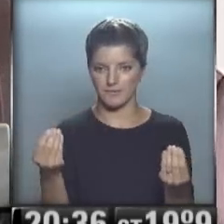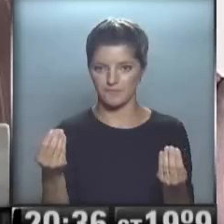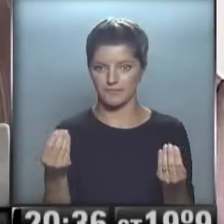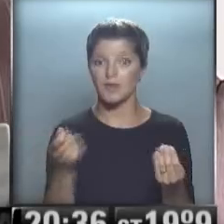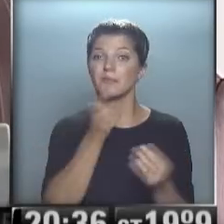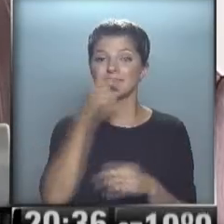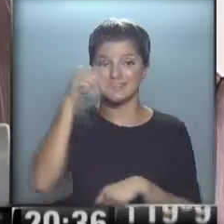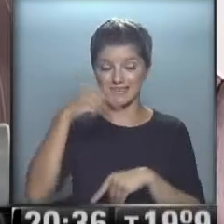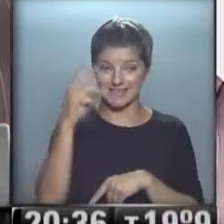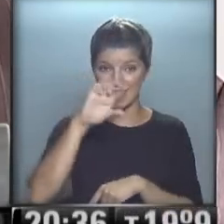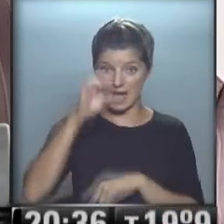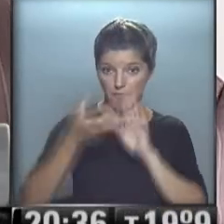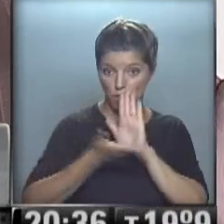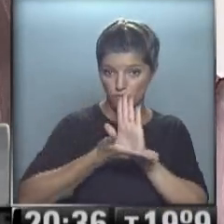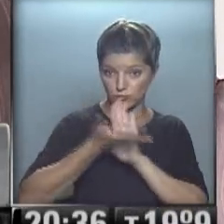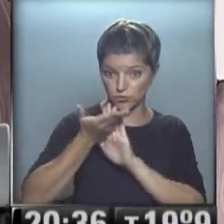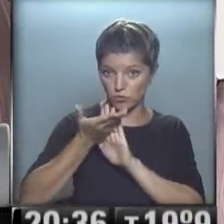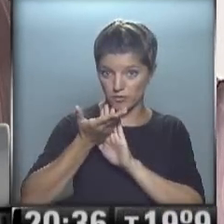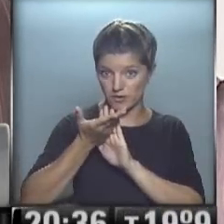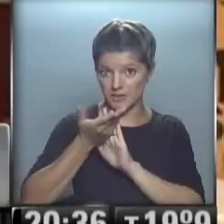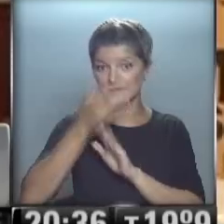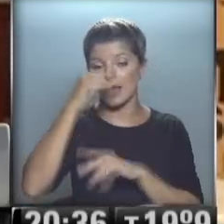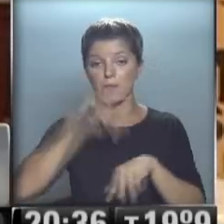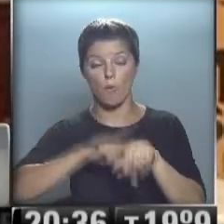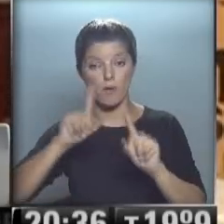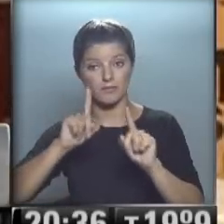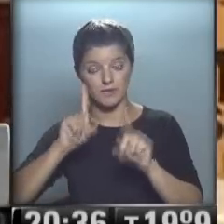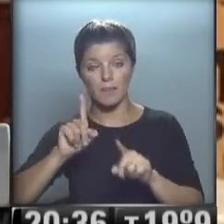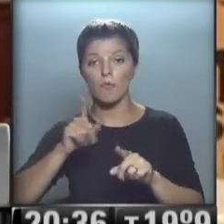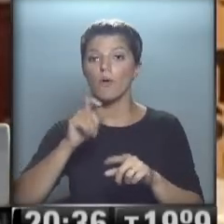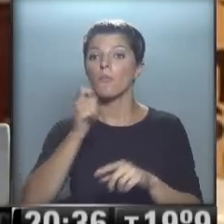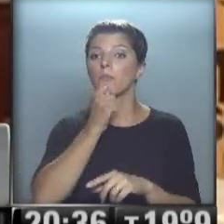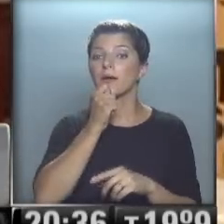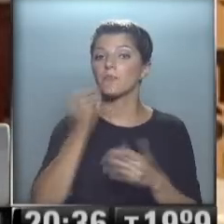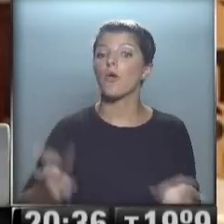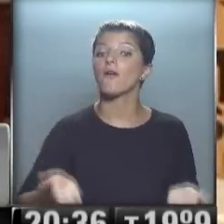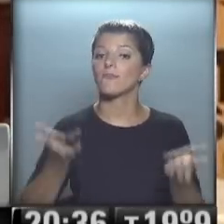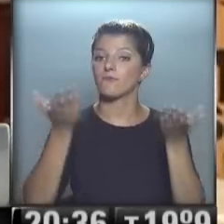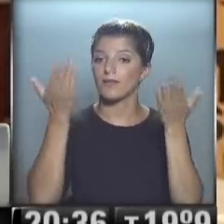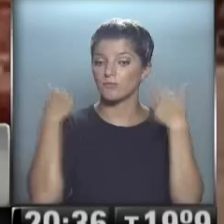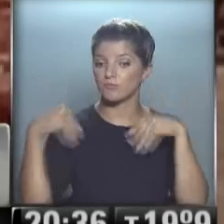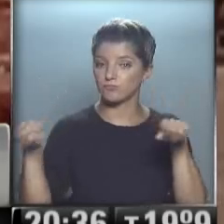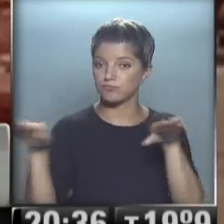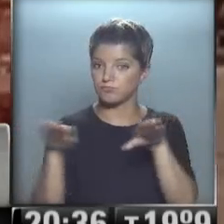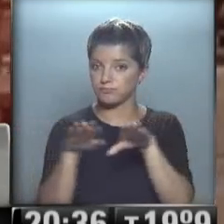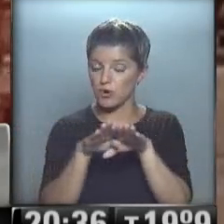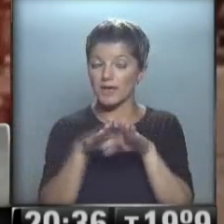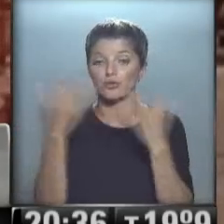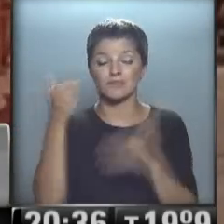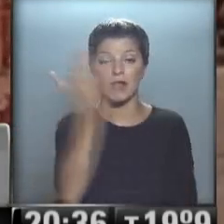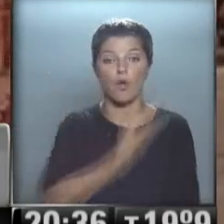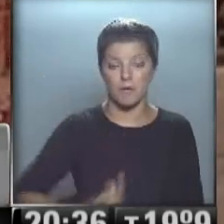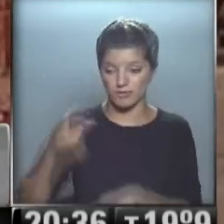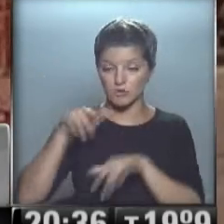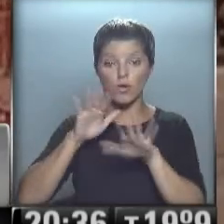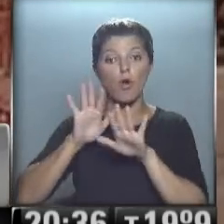suba de tipo de cambio no esté acompañada con una aceleración inflacionaria y que el gobierno logre contener ese